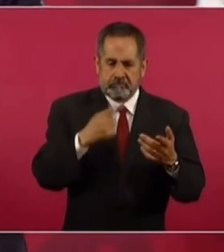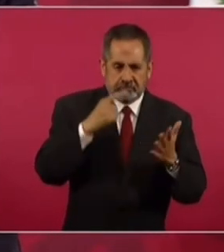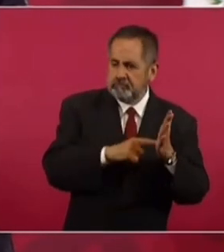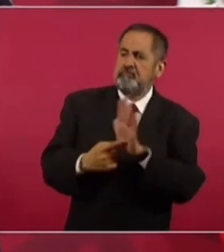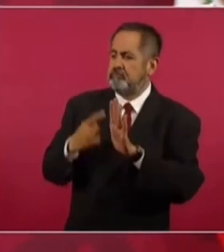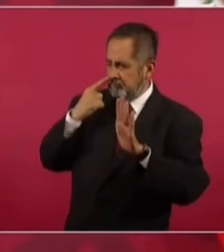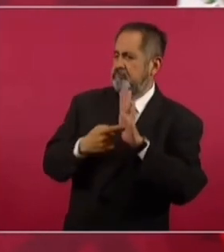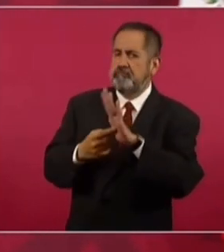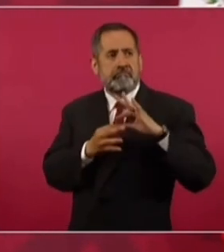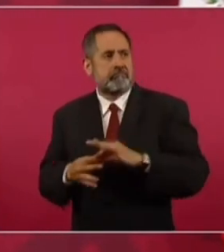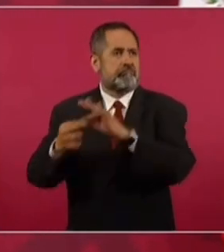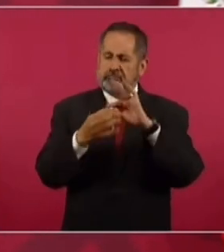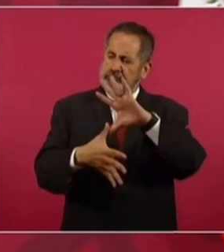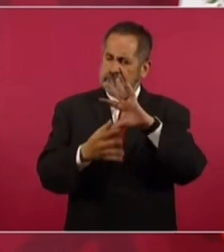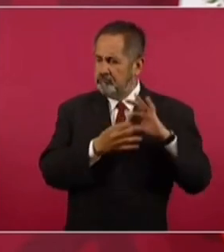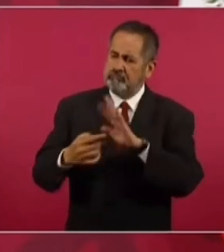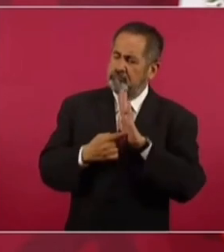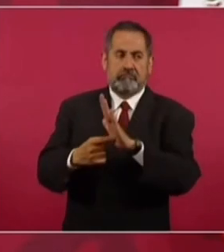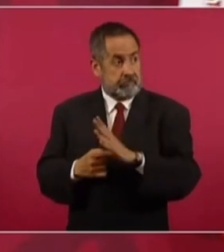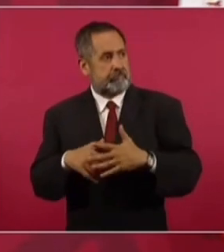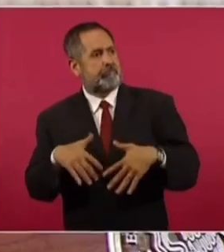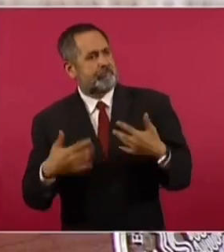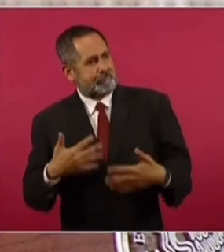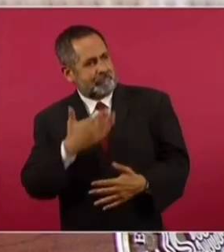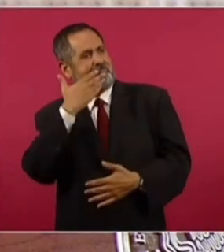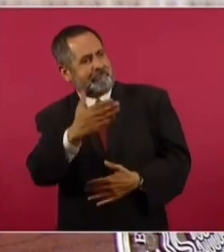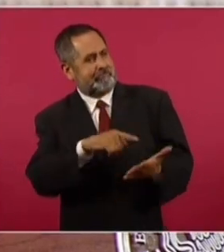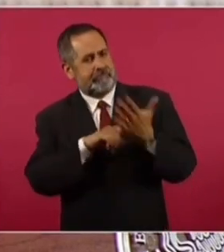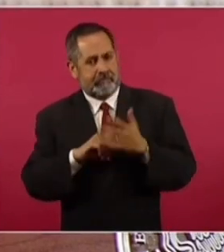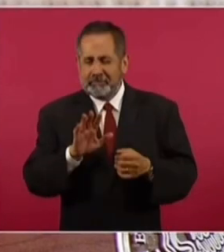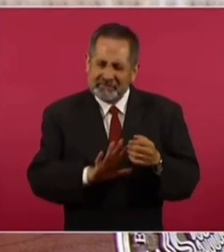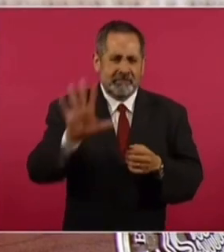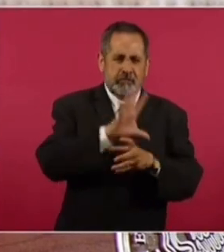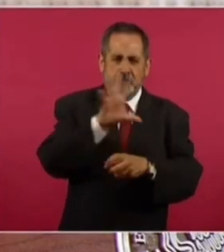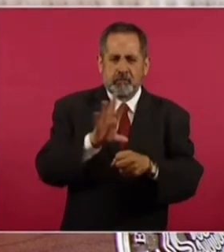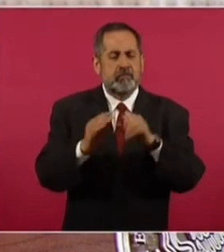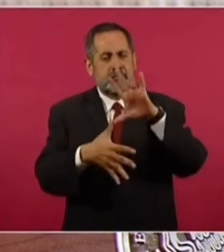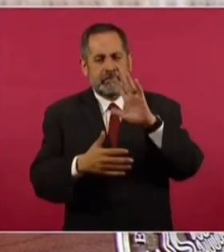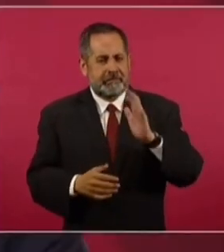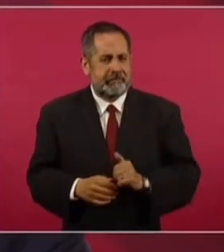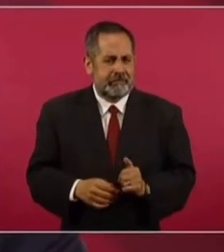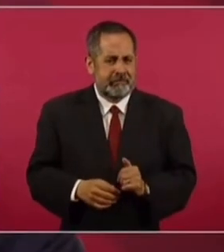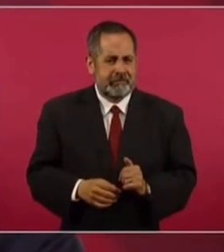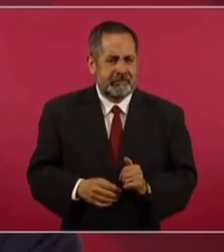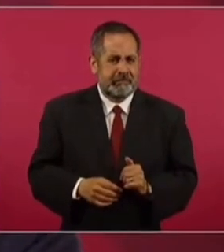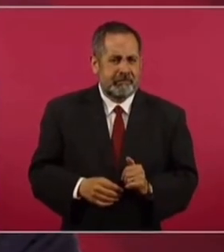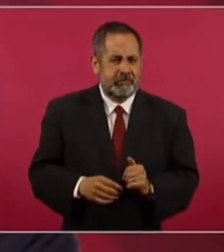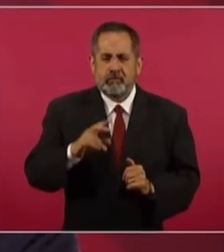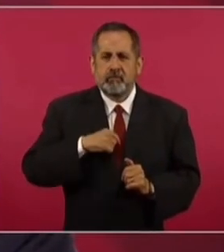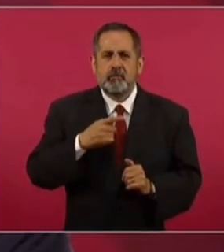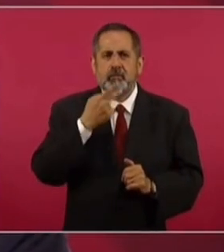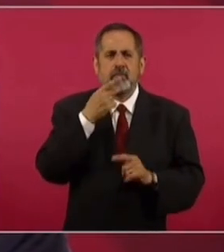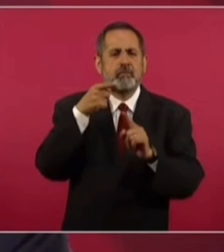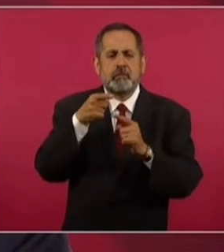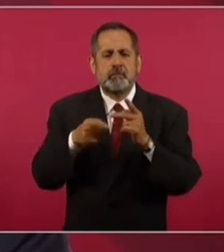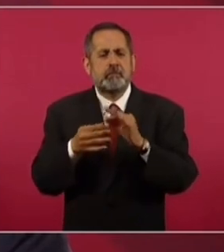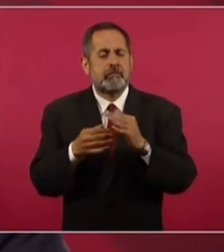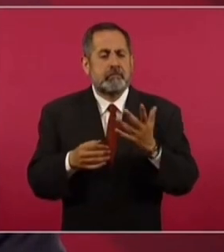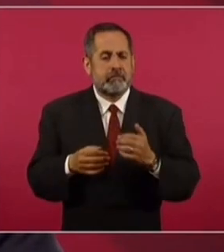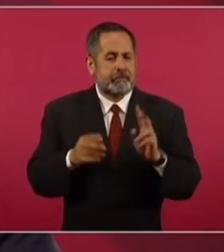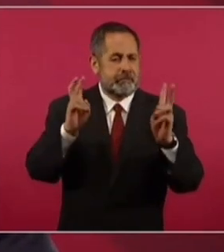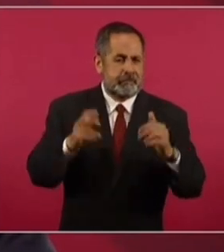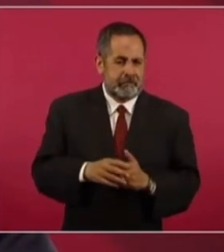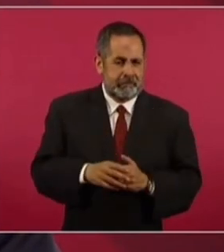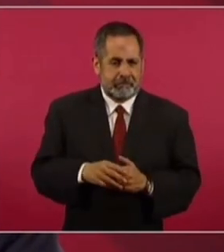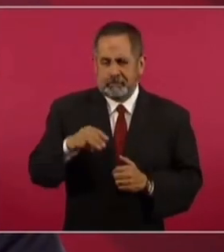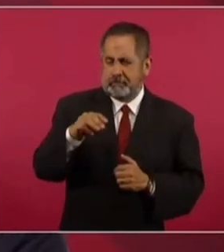ejemplo, que América dé el ejemplo. Toda América. Ni siquiera hablo en la